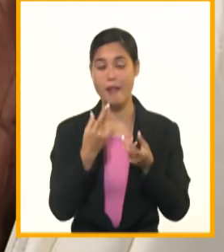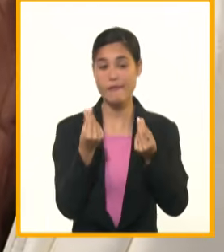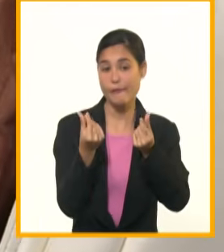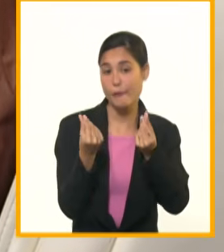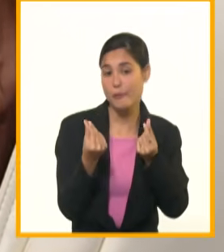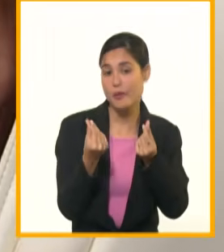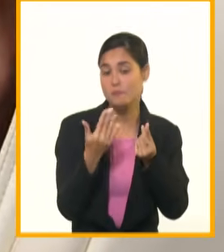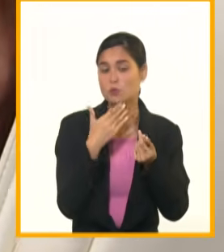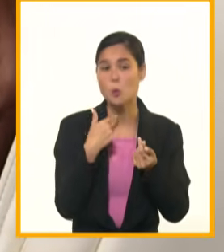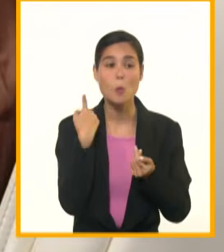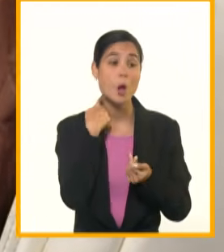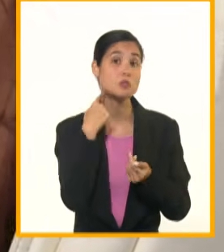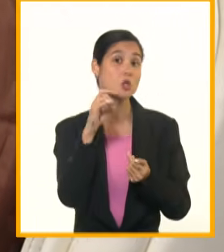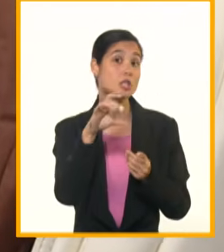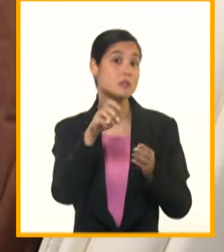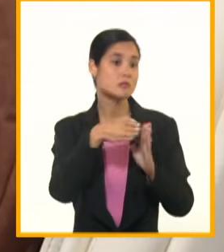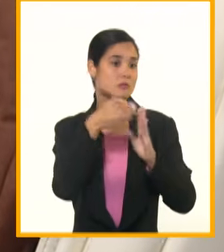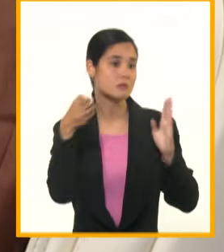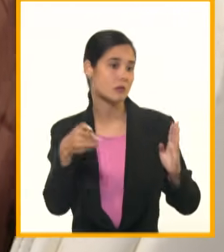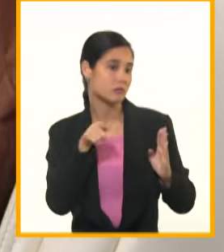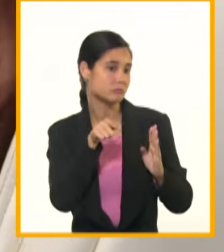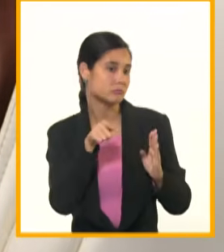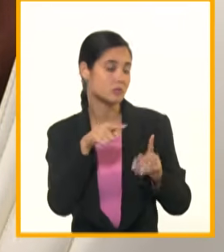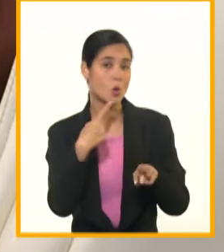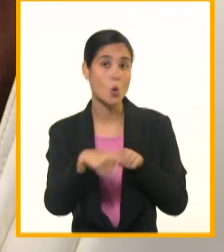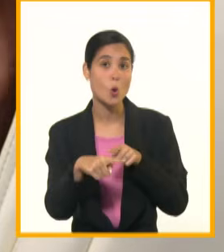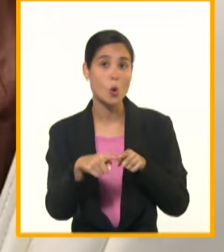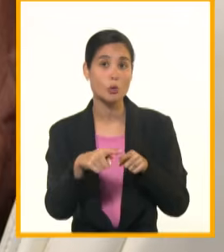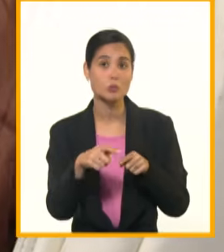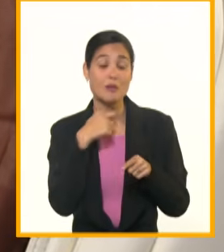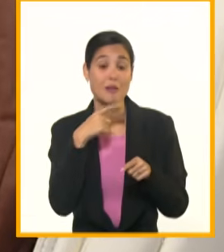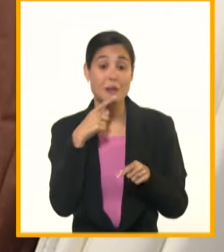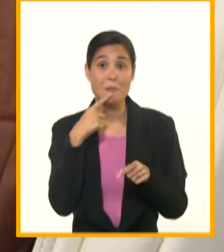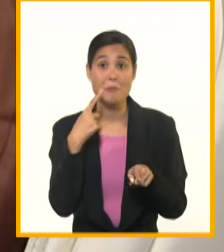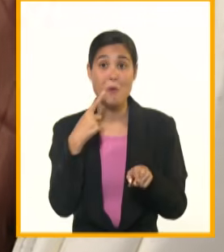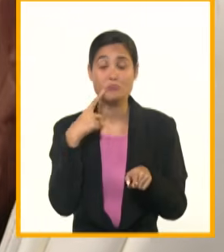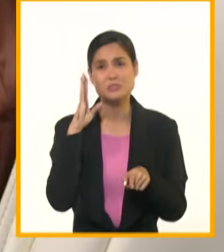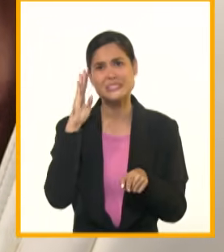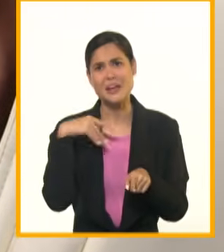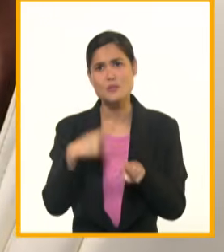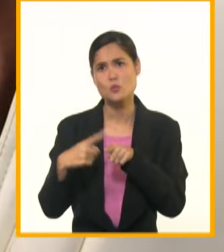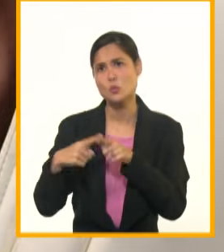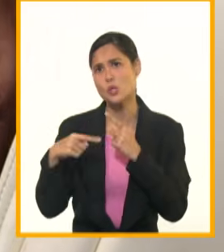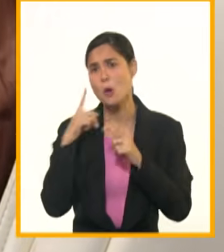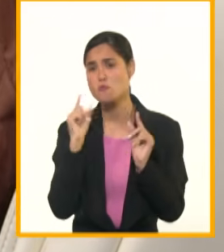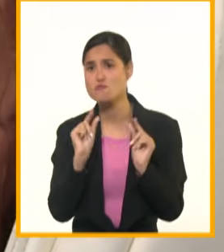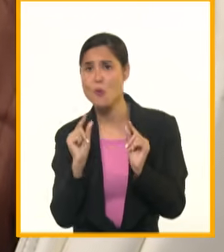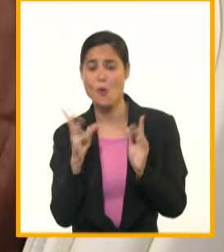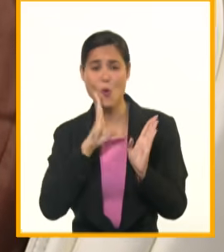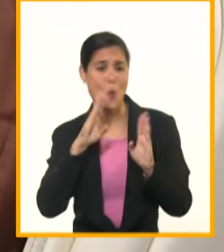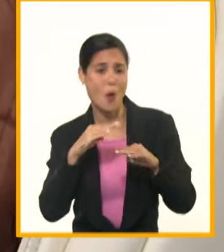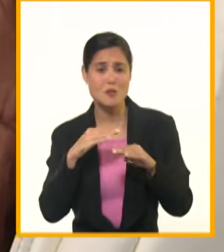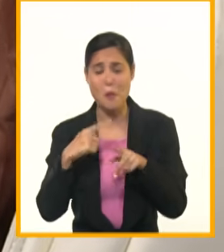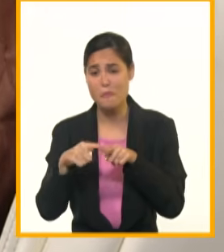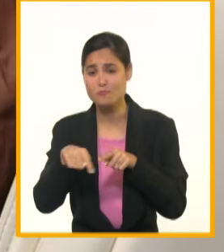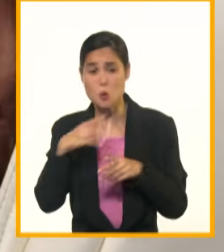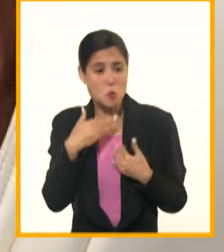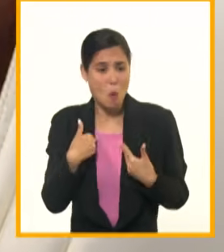se ha podido enfrentar el desafío de hacer agricultura sin fertilizantes, sin todos los insumos que lleva la agricultura?